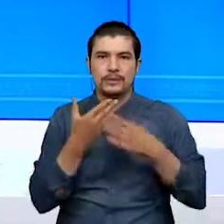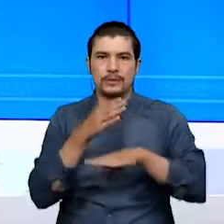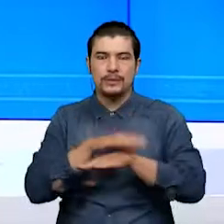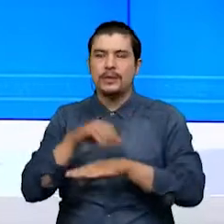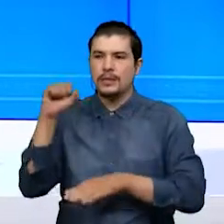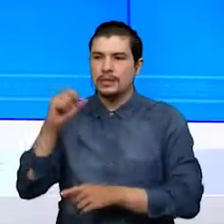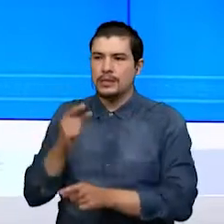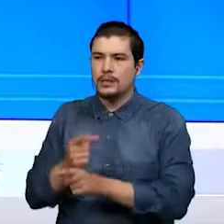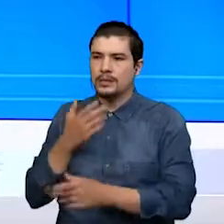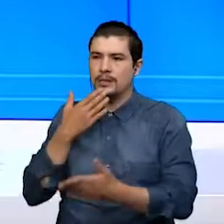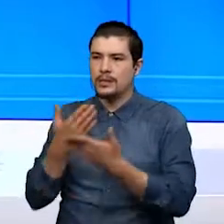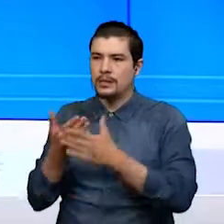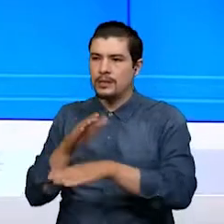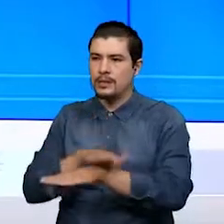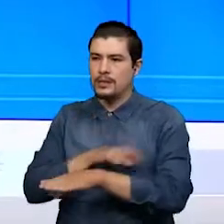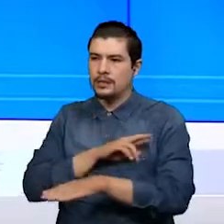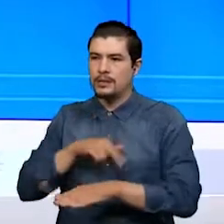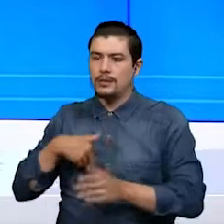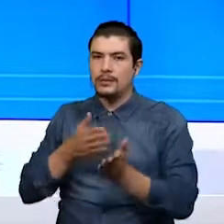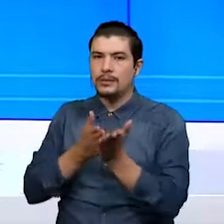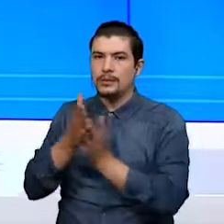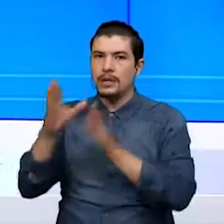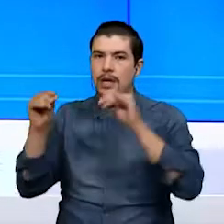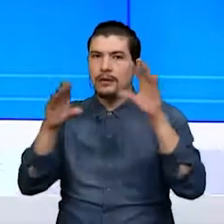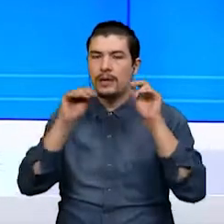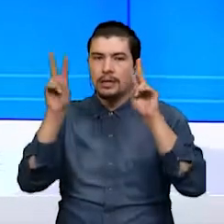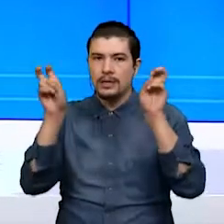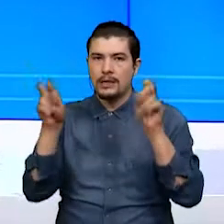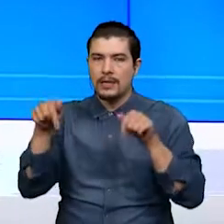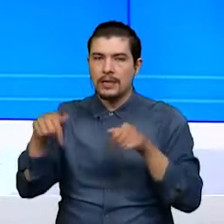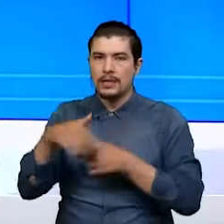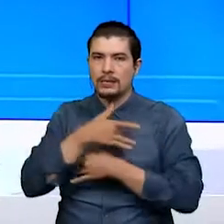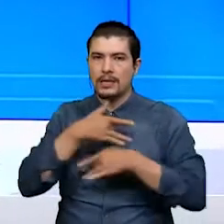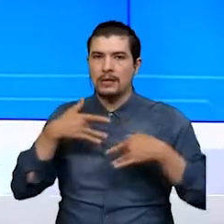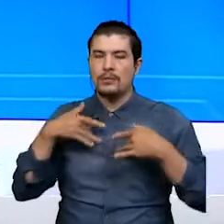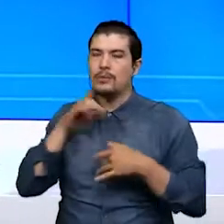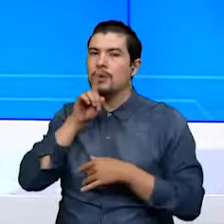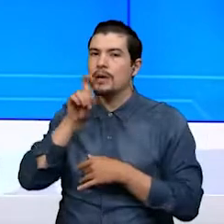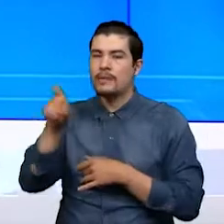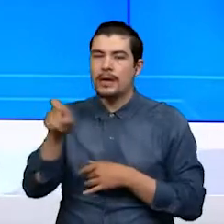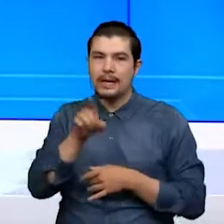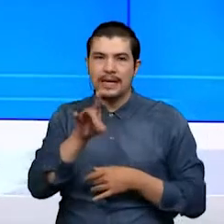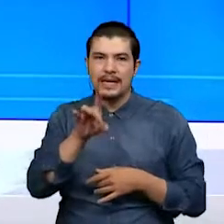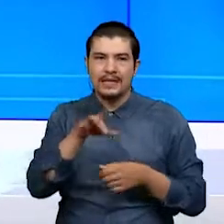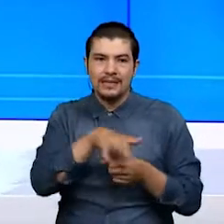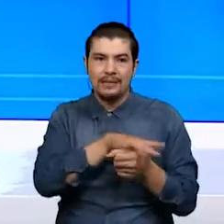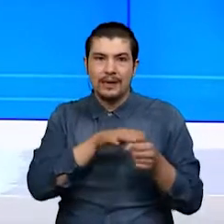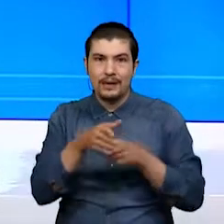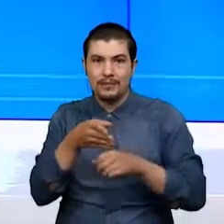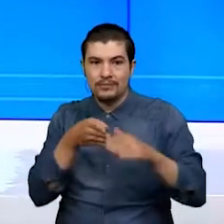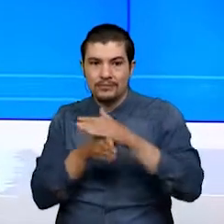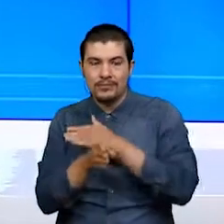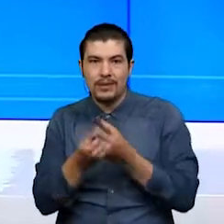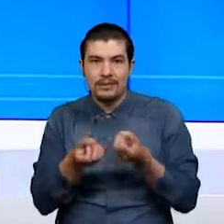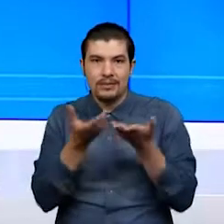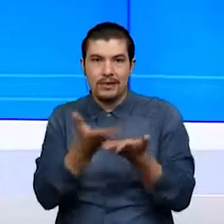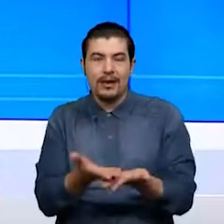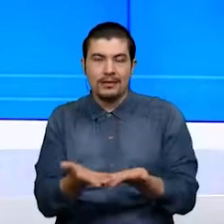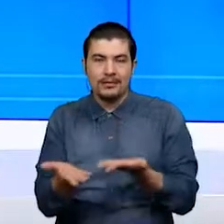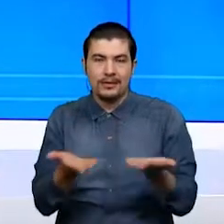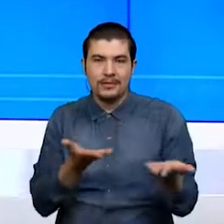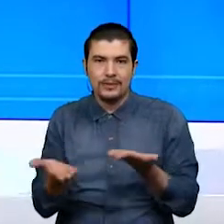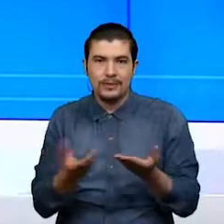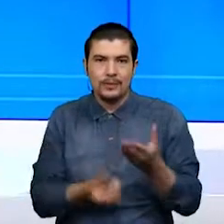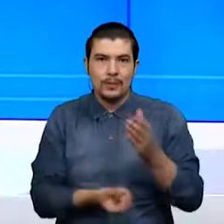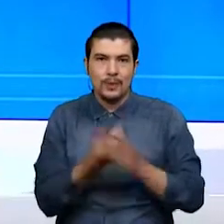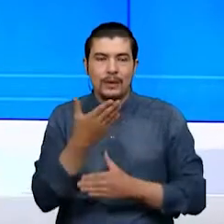vamos a seguir hablando de salud en bucaramanga y es que unos 15 barrios de la comuna 14 tendrán acceso a sus servicios de salud en las nuevas instalaciones del